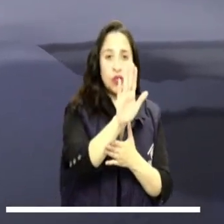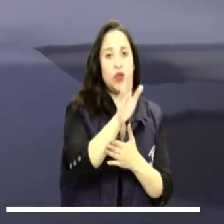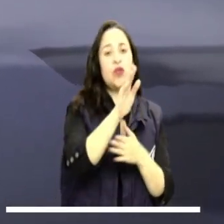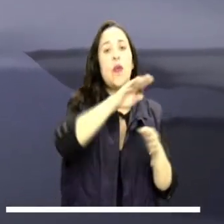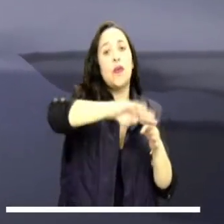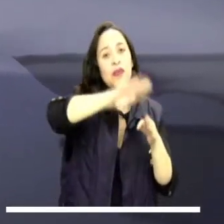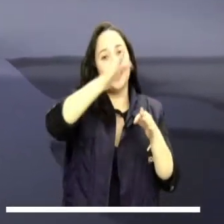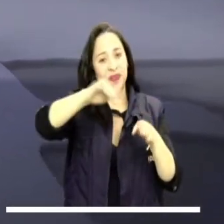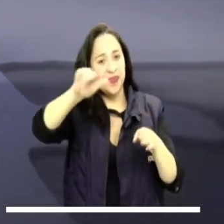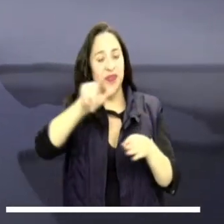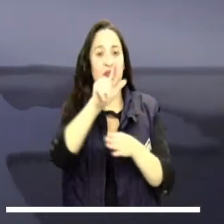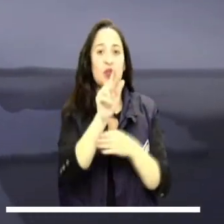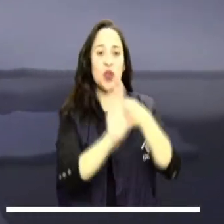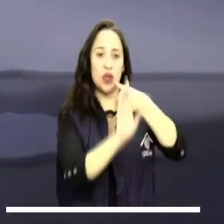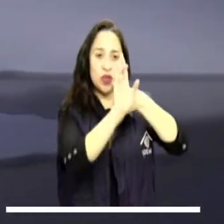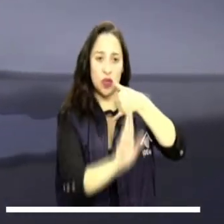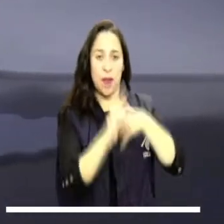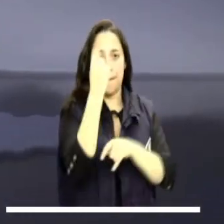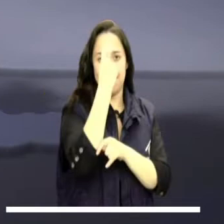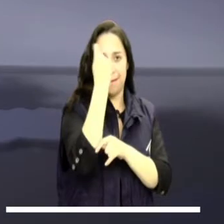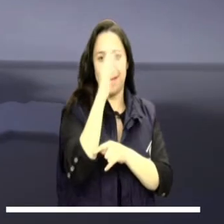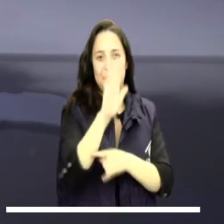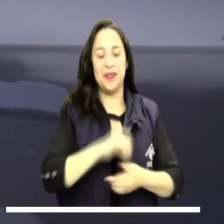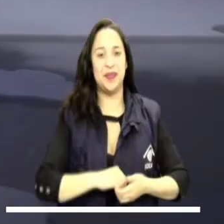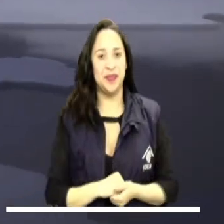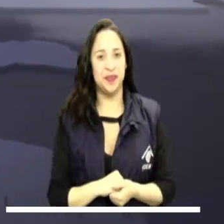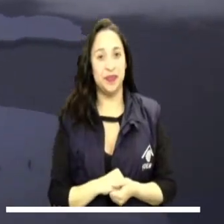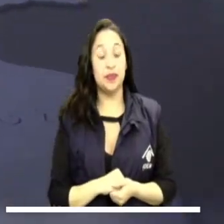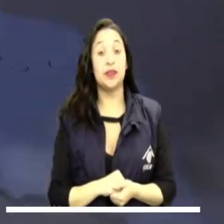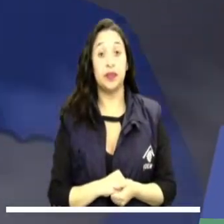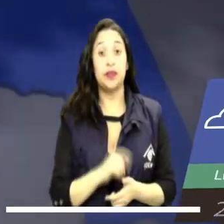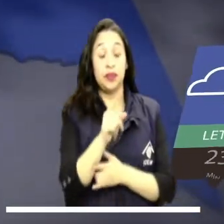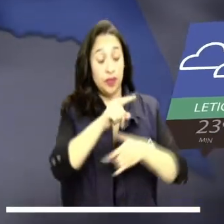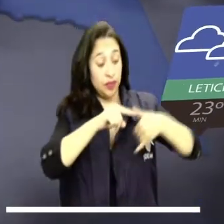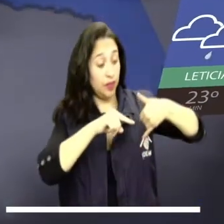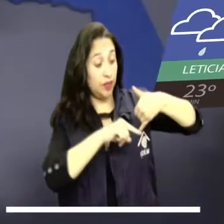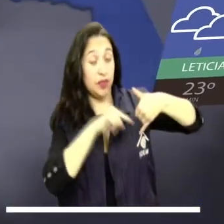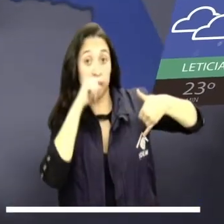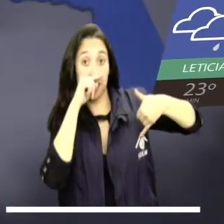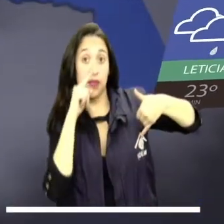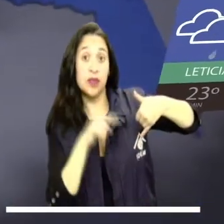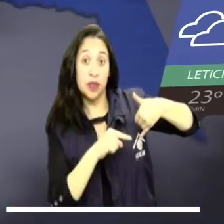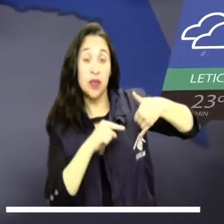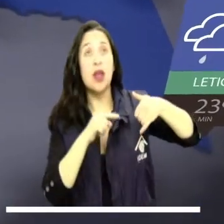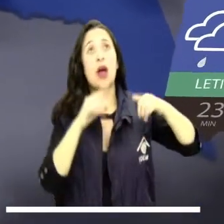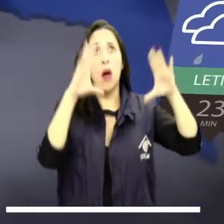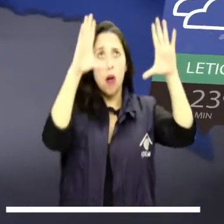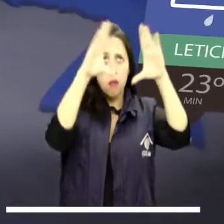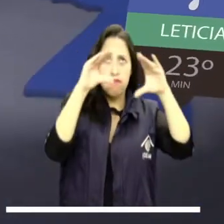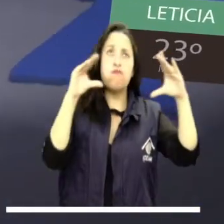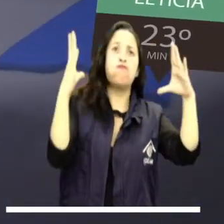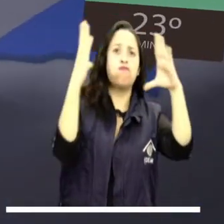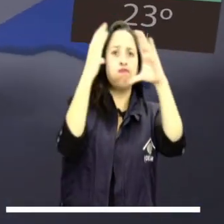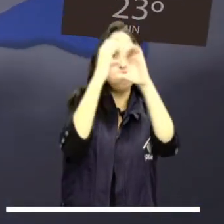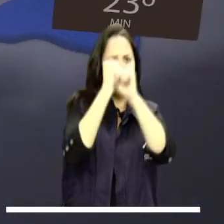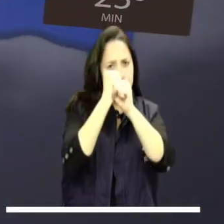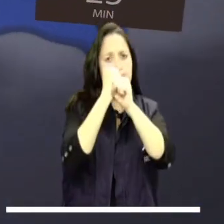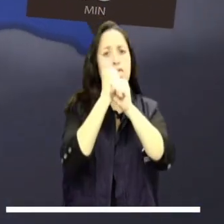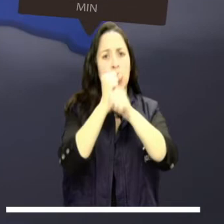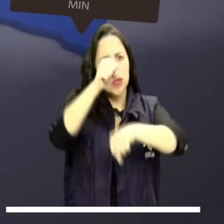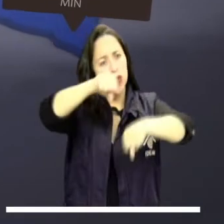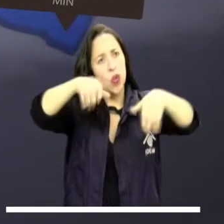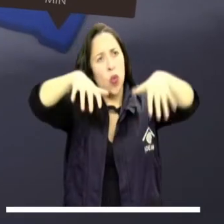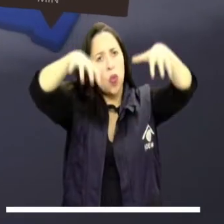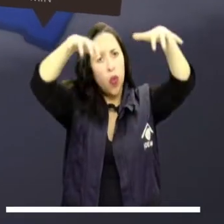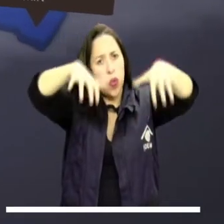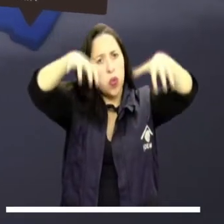podrían precipitarse sobre el piedemonte llanero y el sur del Meta. En la Amazonía se esperan condiciones de cielo mayormente